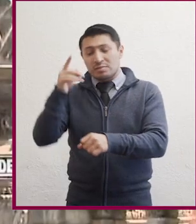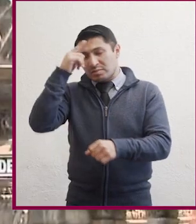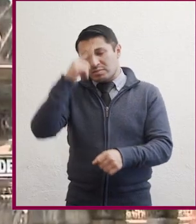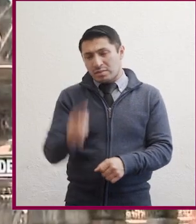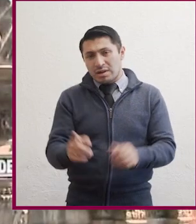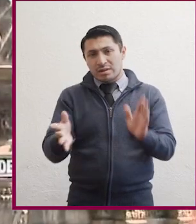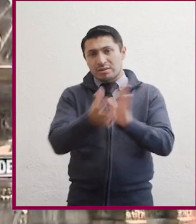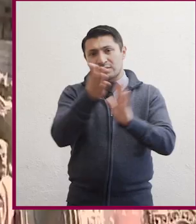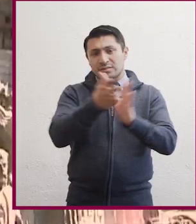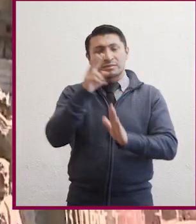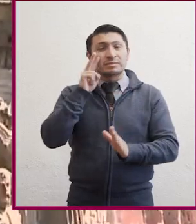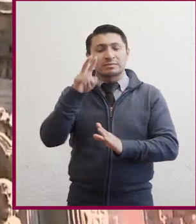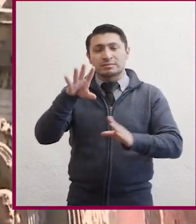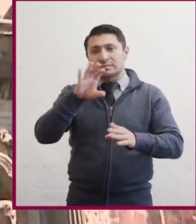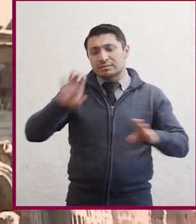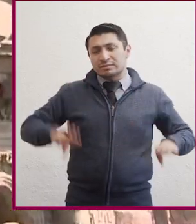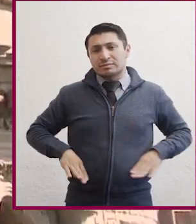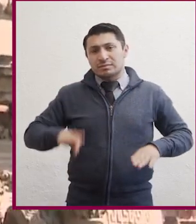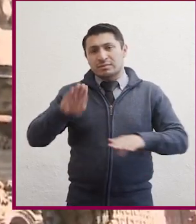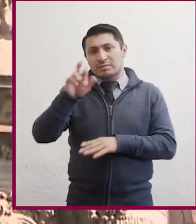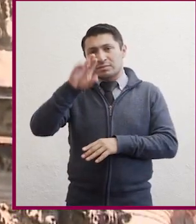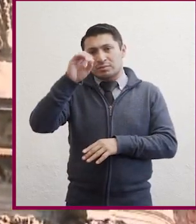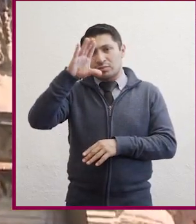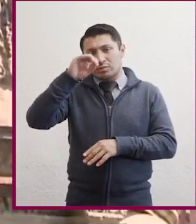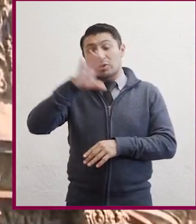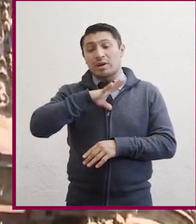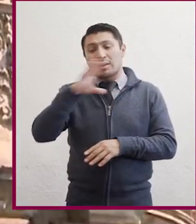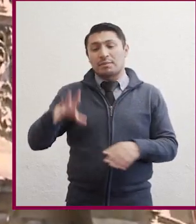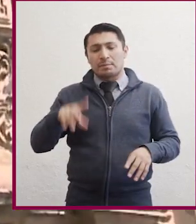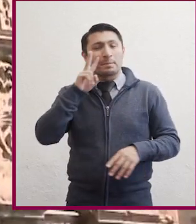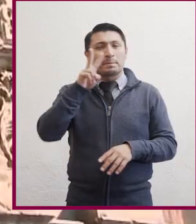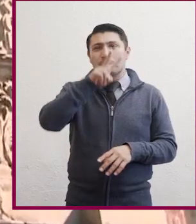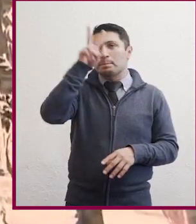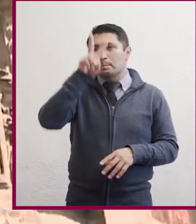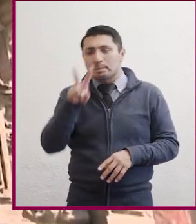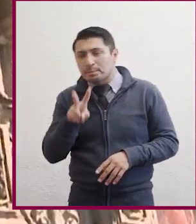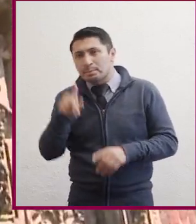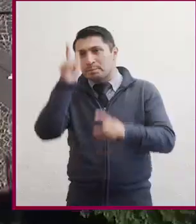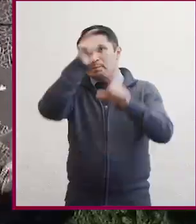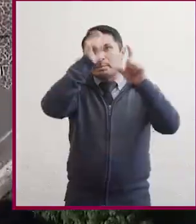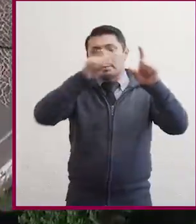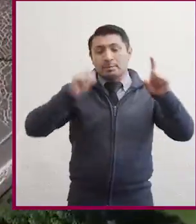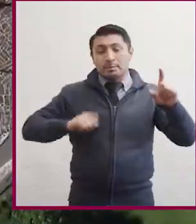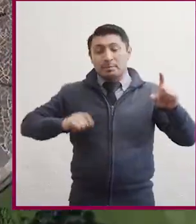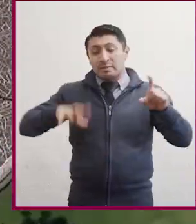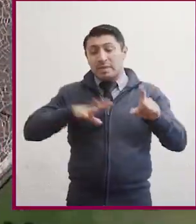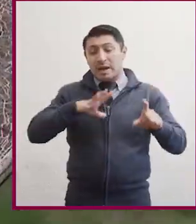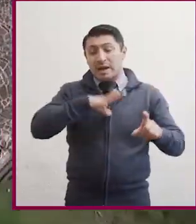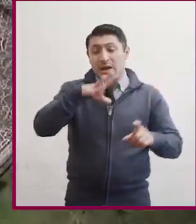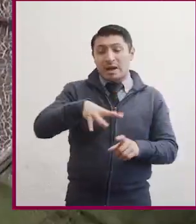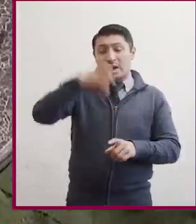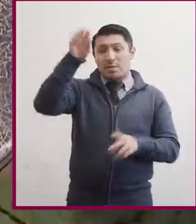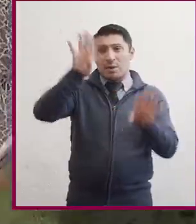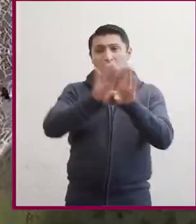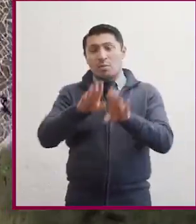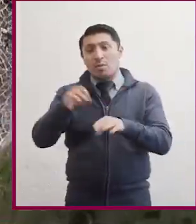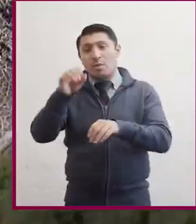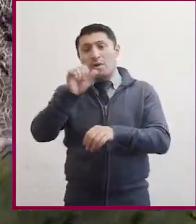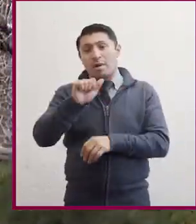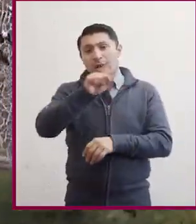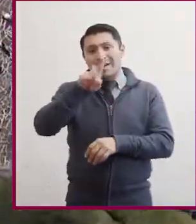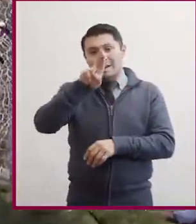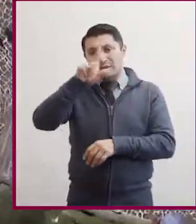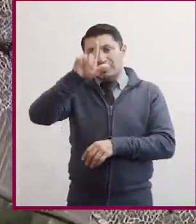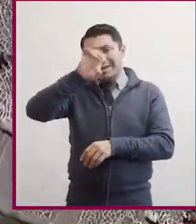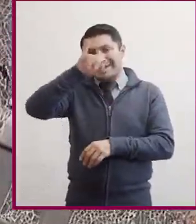vemos, de estilo barroco, que resalta por los detalles de la portada y sobre todo por la cúpula revestida de